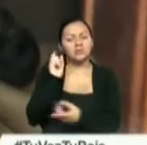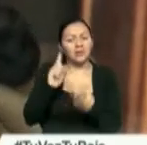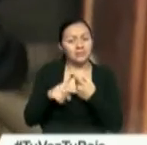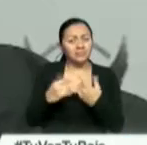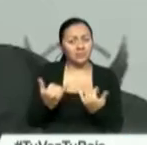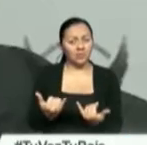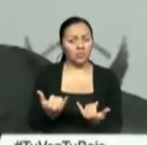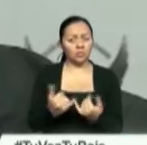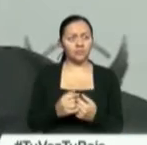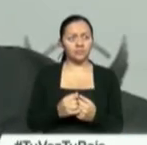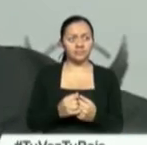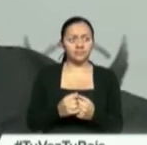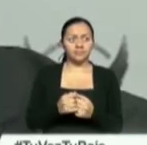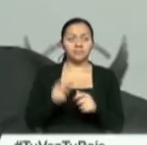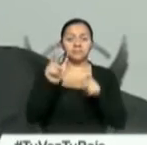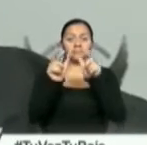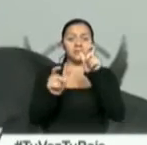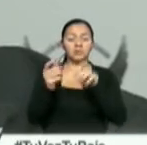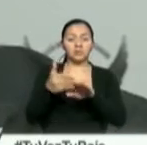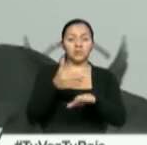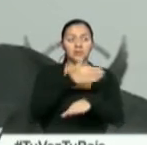presente fecha dos personas